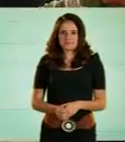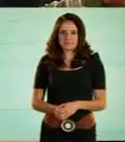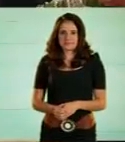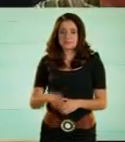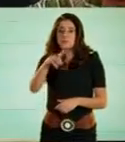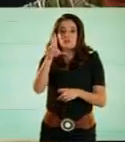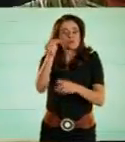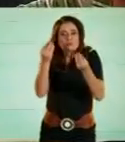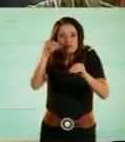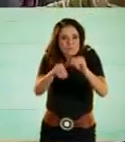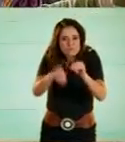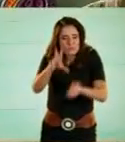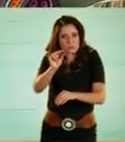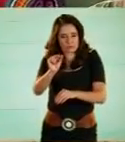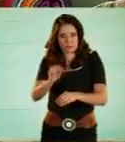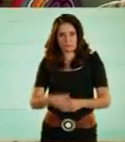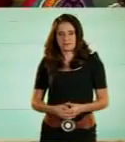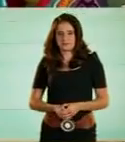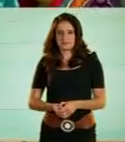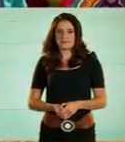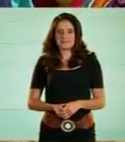No le pongas mucha agua, ¿eh?